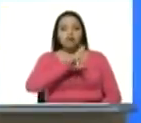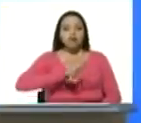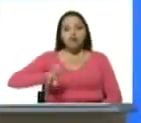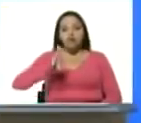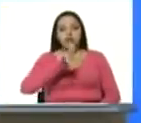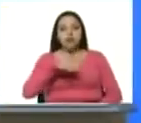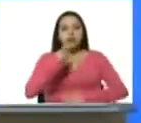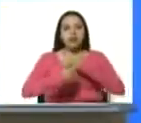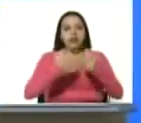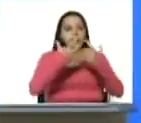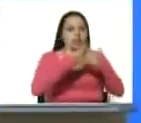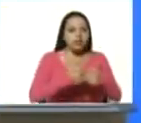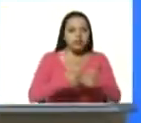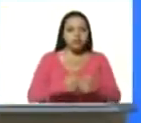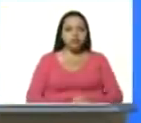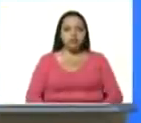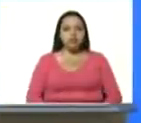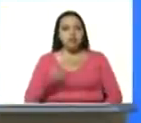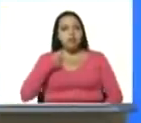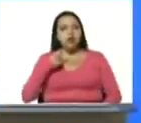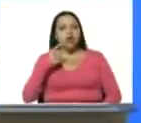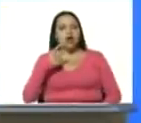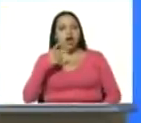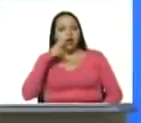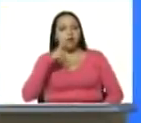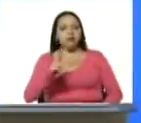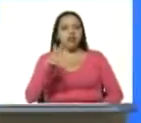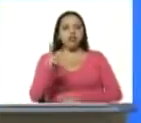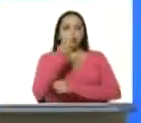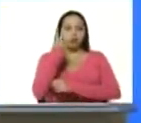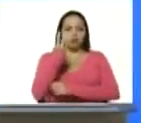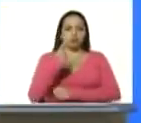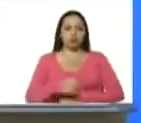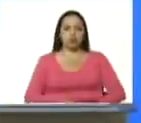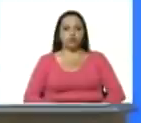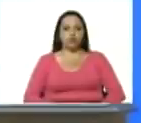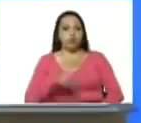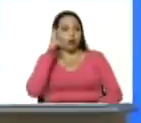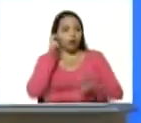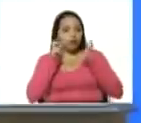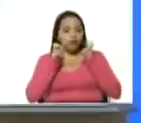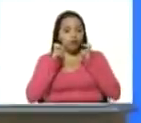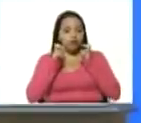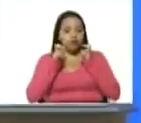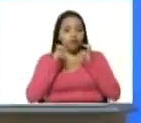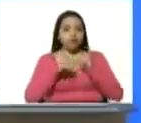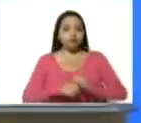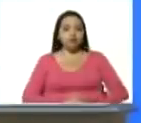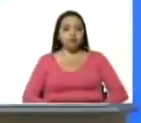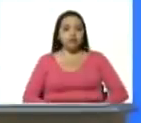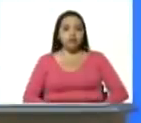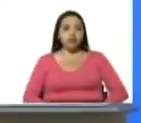4.268.000 dólares. Vamos a escuchar el segundo audio, donde Vergara dice, ya va, a Juan Guaidó le vamos a dar 2 millones así